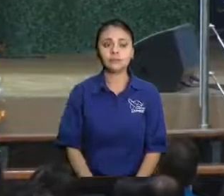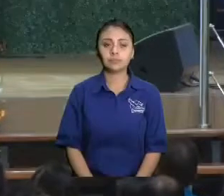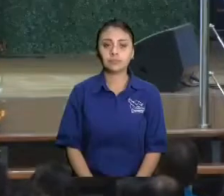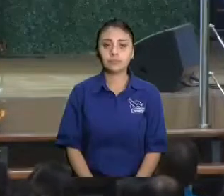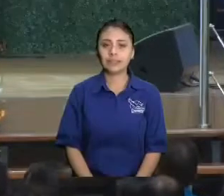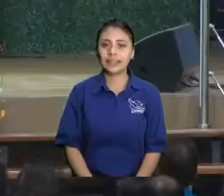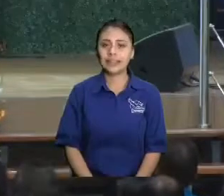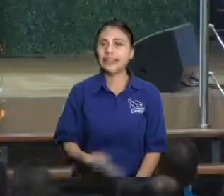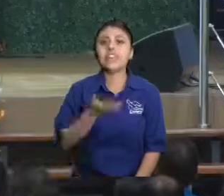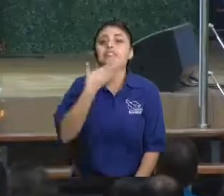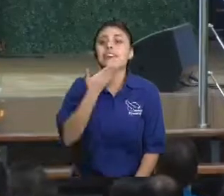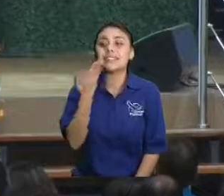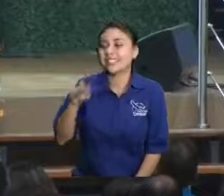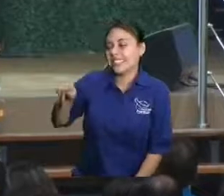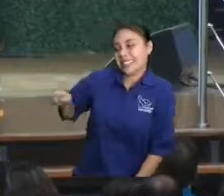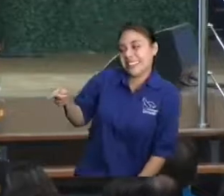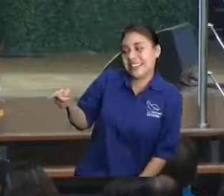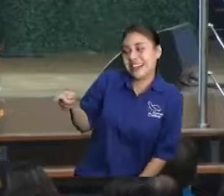¡Adúltero!